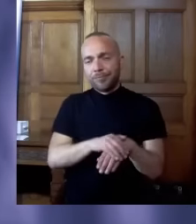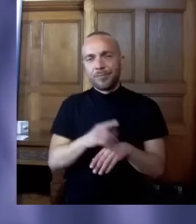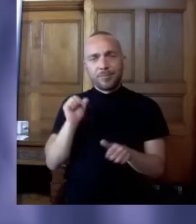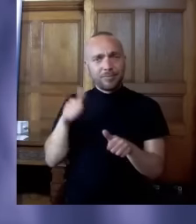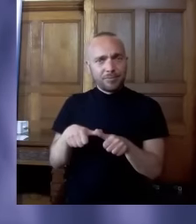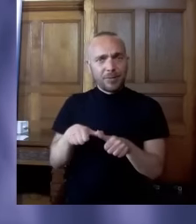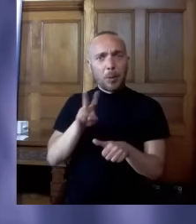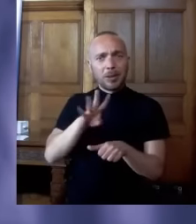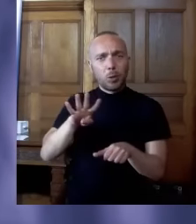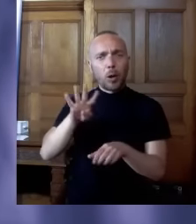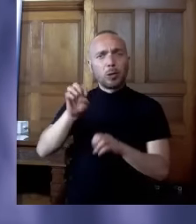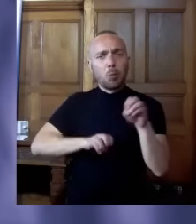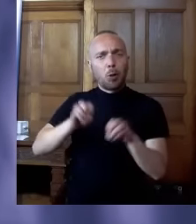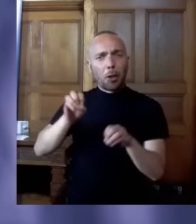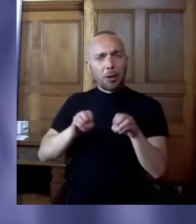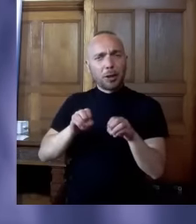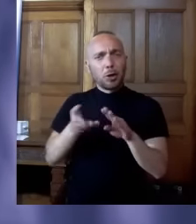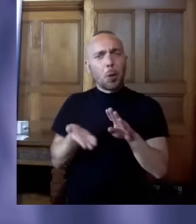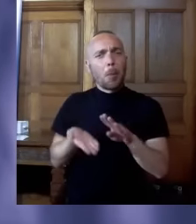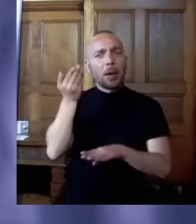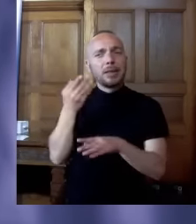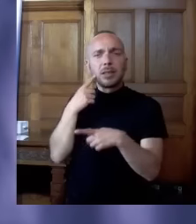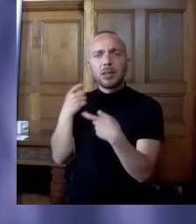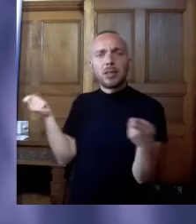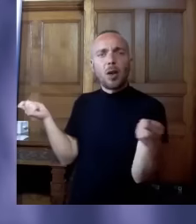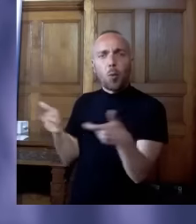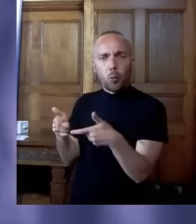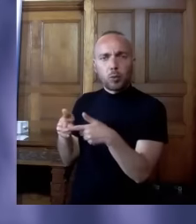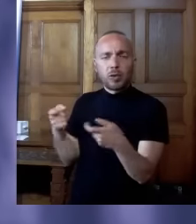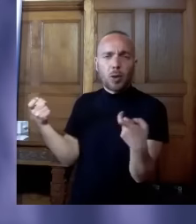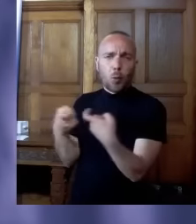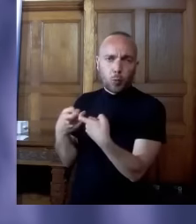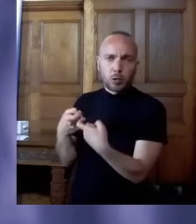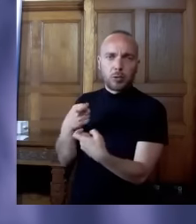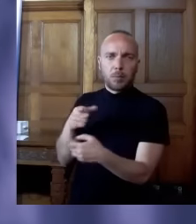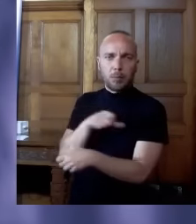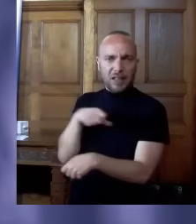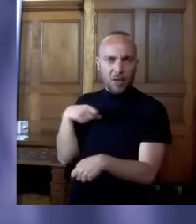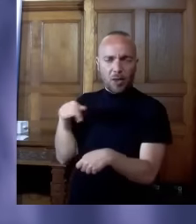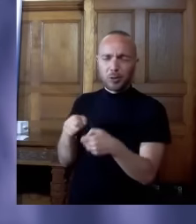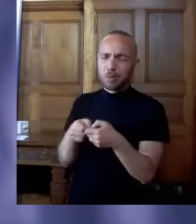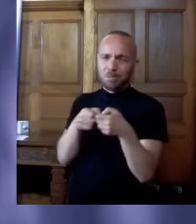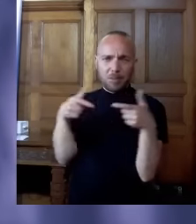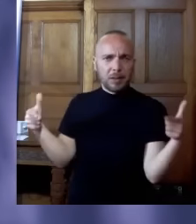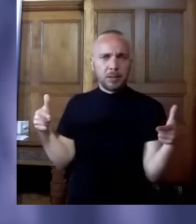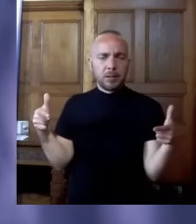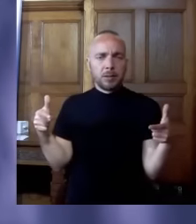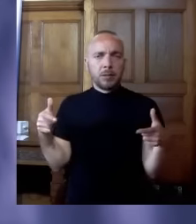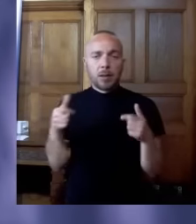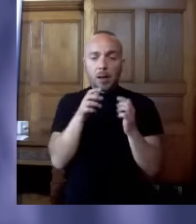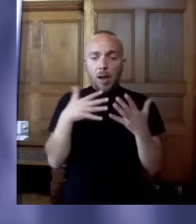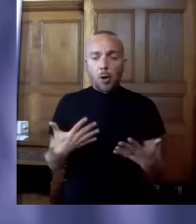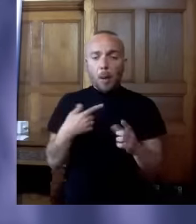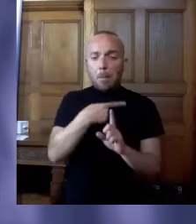un 24 por los Seguros privados en nuestro país a día de hoy la